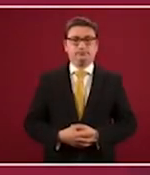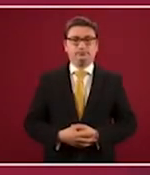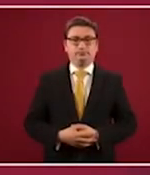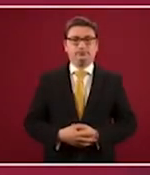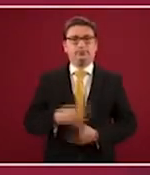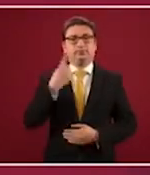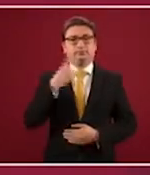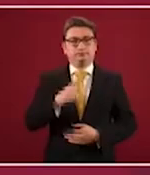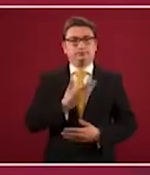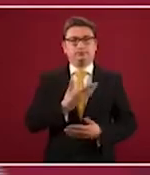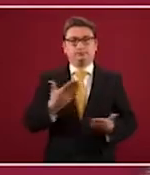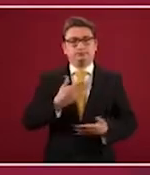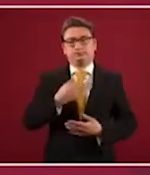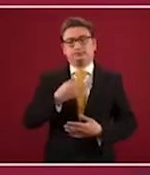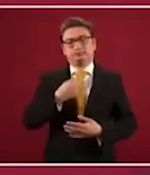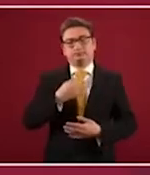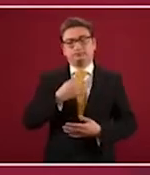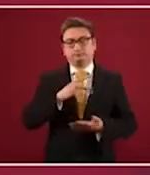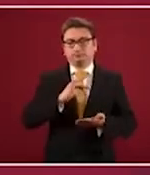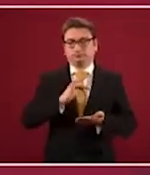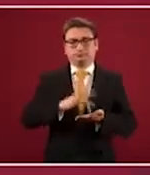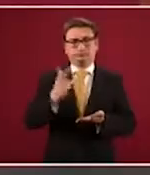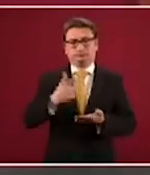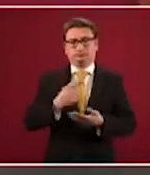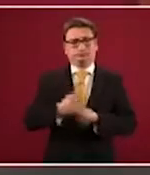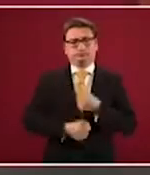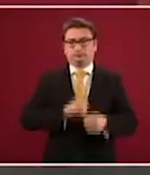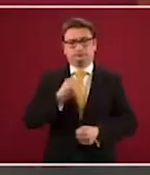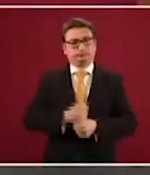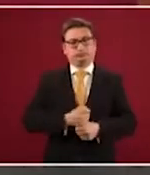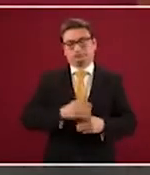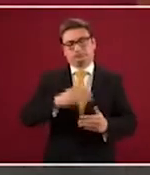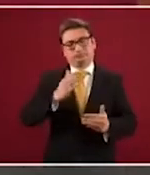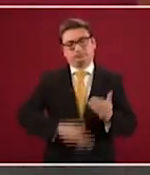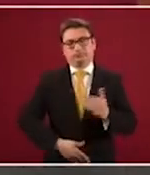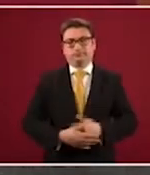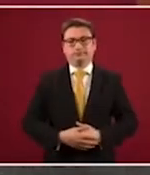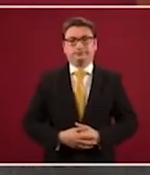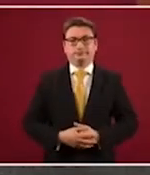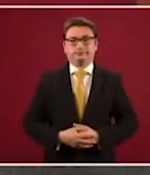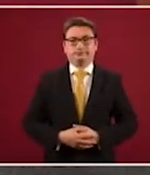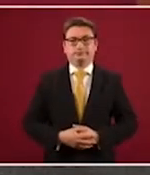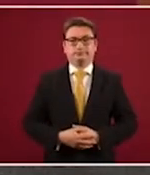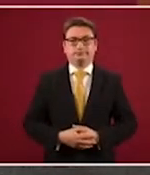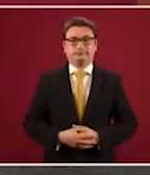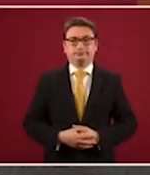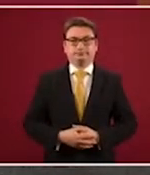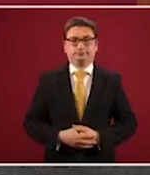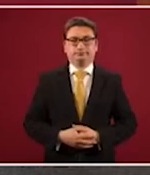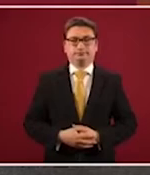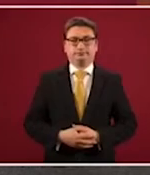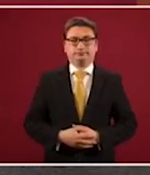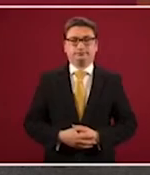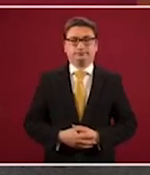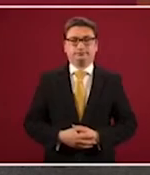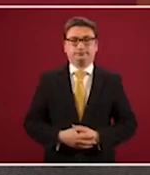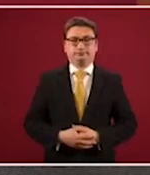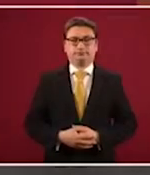agradecer por este año termina y él